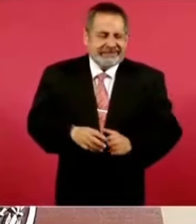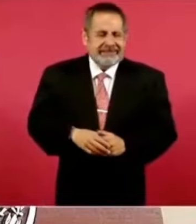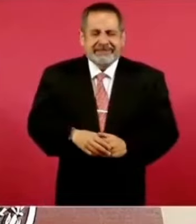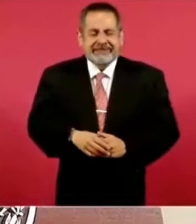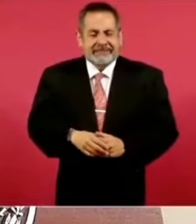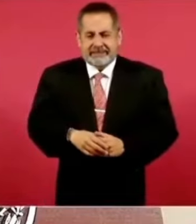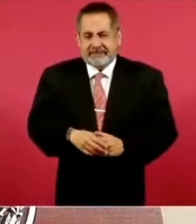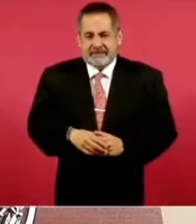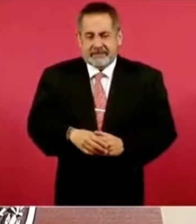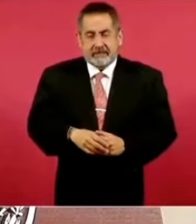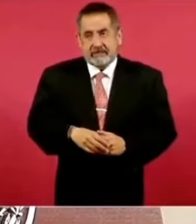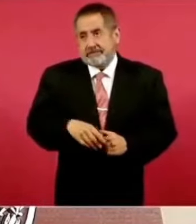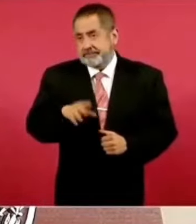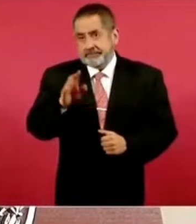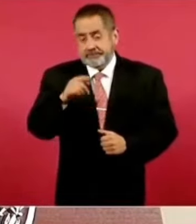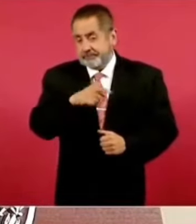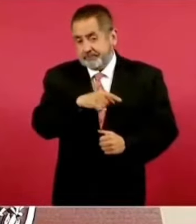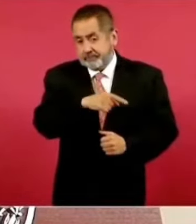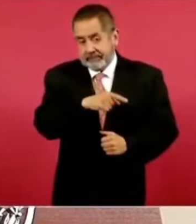Fue hasta